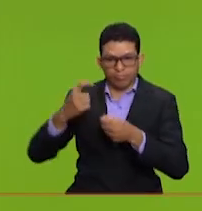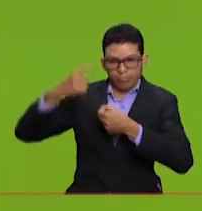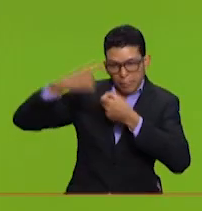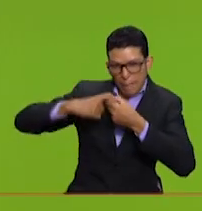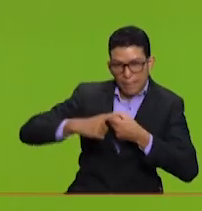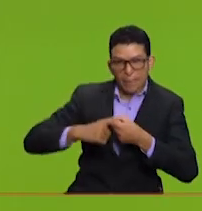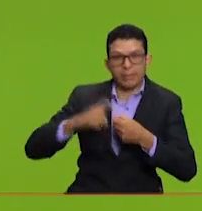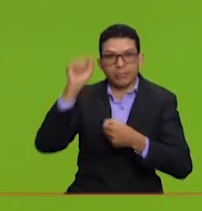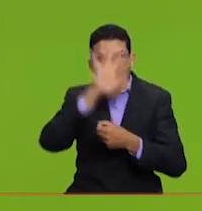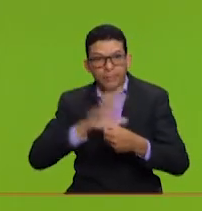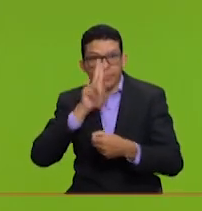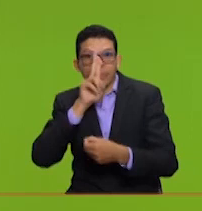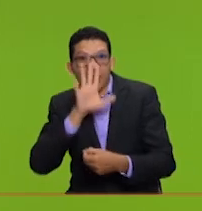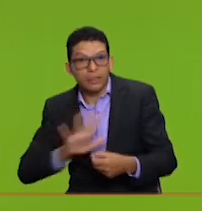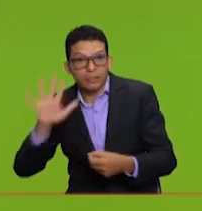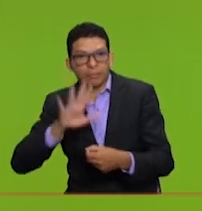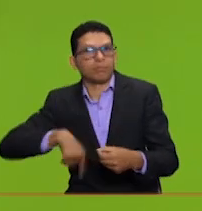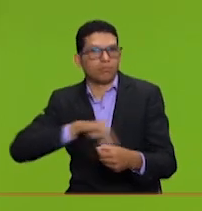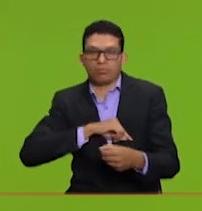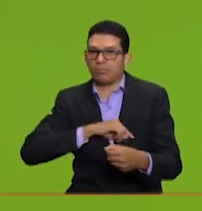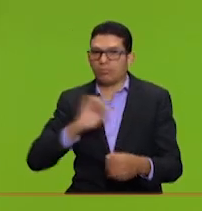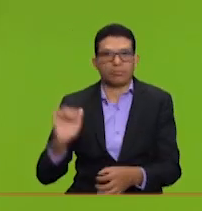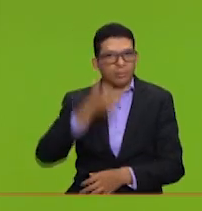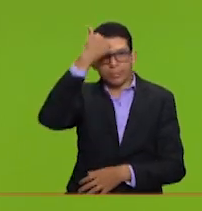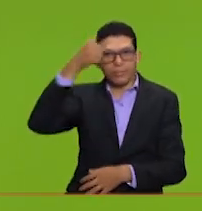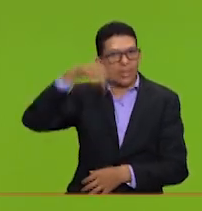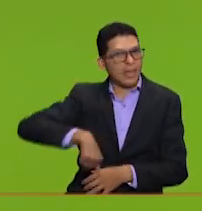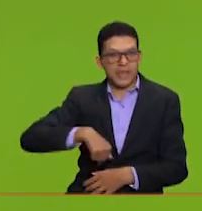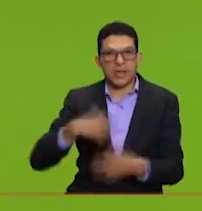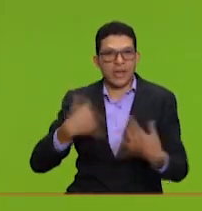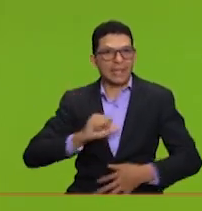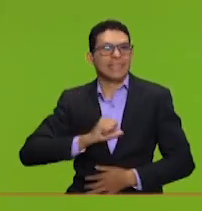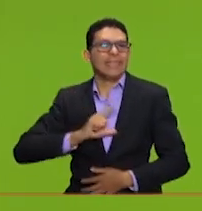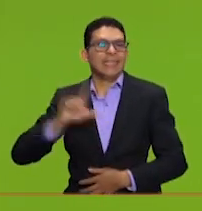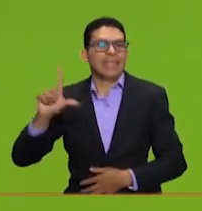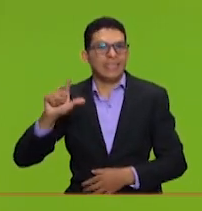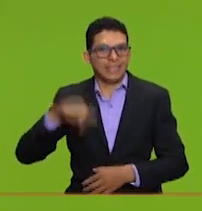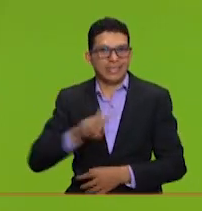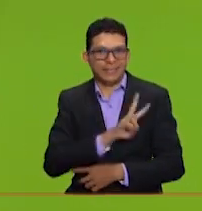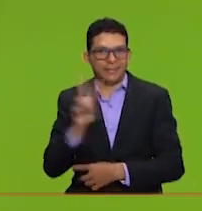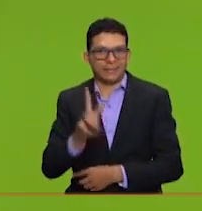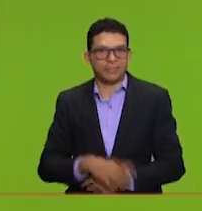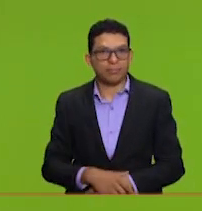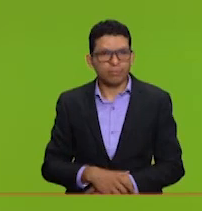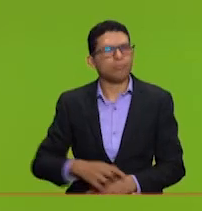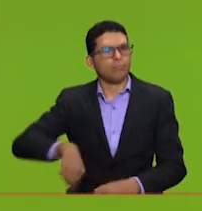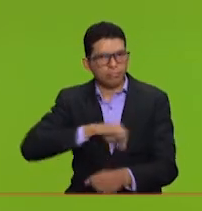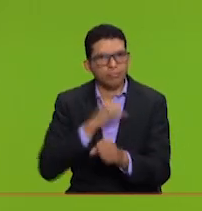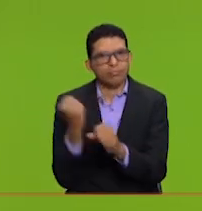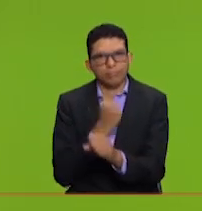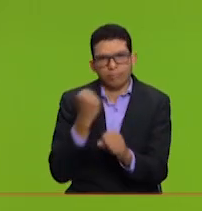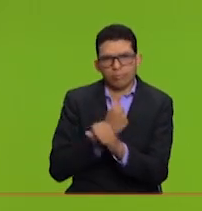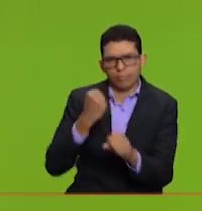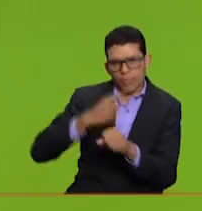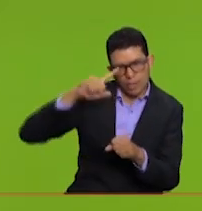a nivel departamental y nacional, somos pioneros en el Valle del Cauca. Y pues es recordar que nosotros trabajamos de la mano en